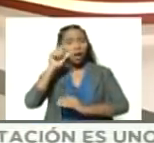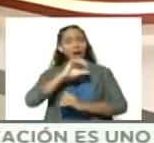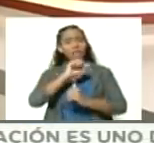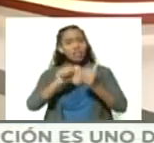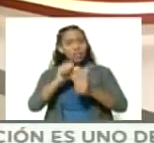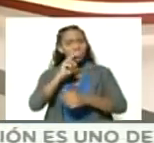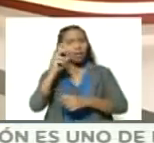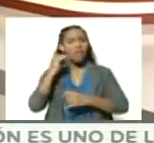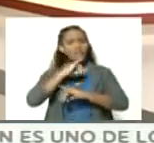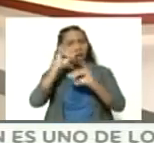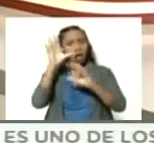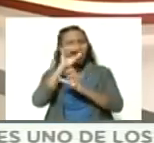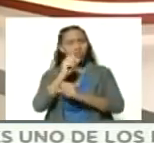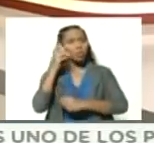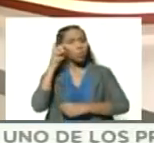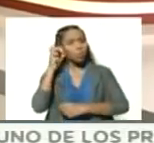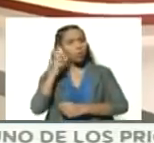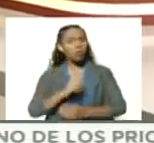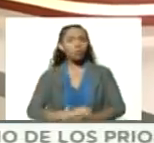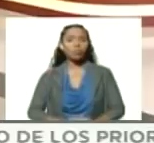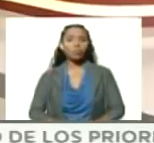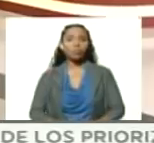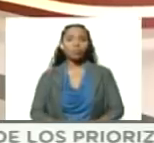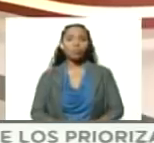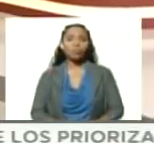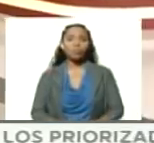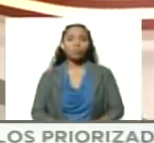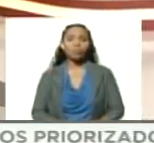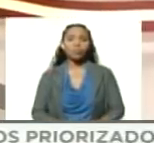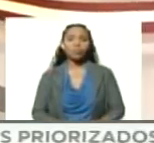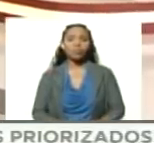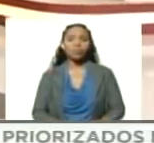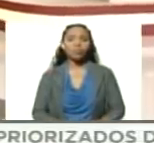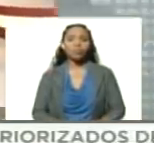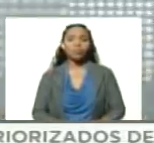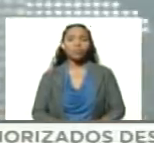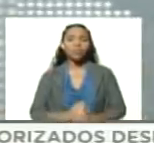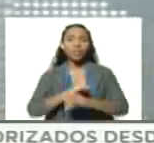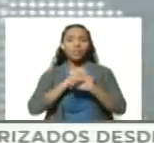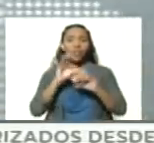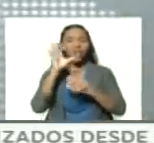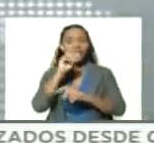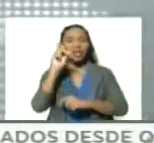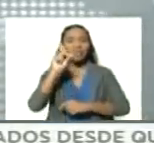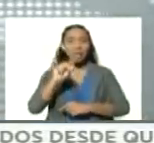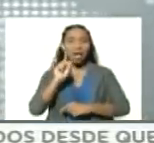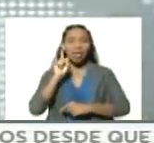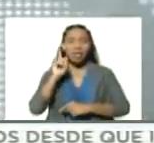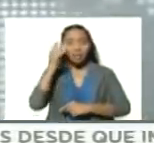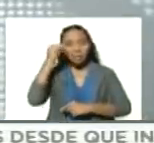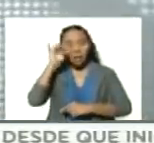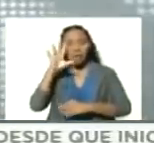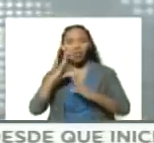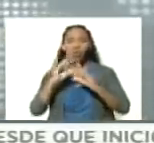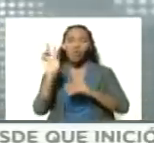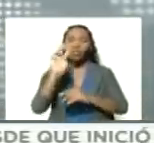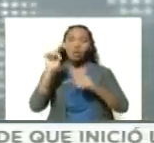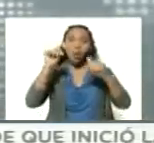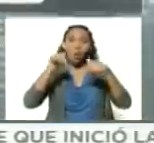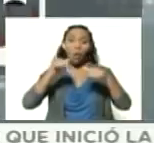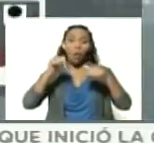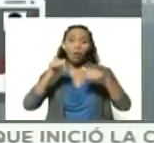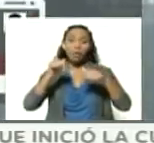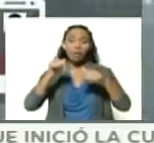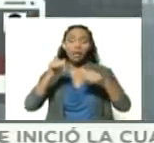Vicepresidente, feliz noche. Lo escuchamos. Feliz noche para ti, Barry, y también para toda Venezuela que hoy,